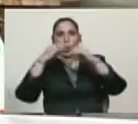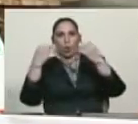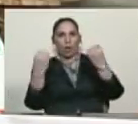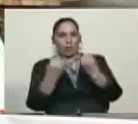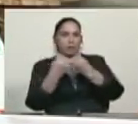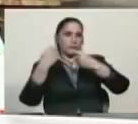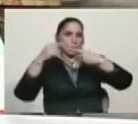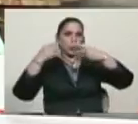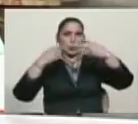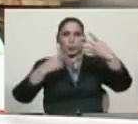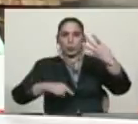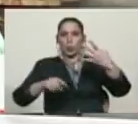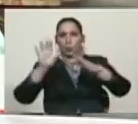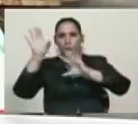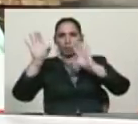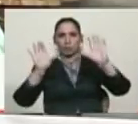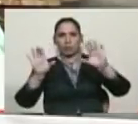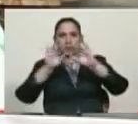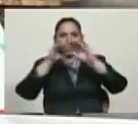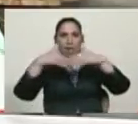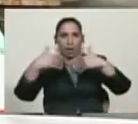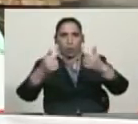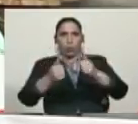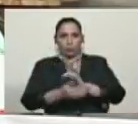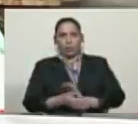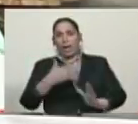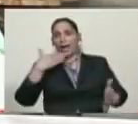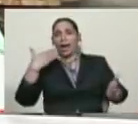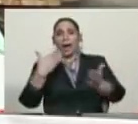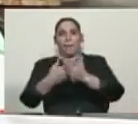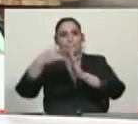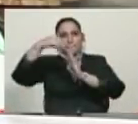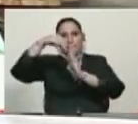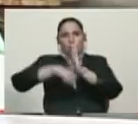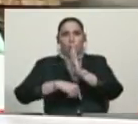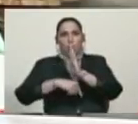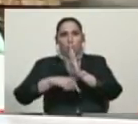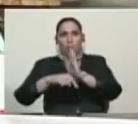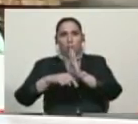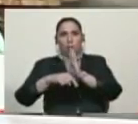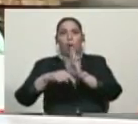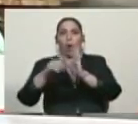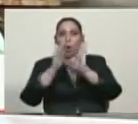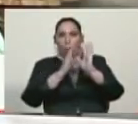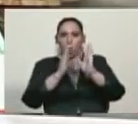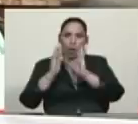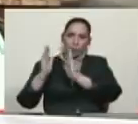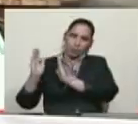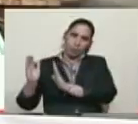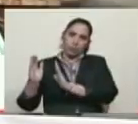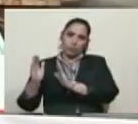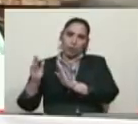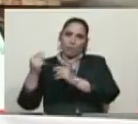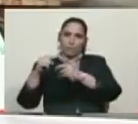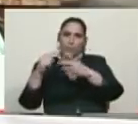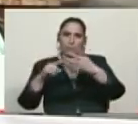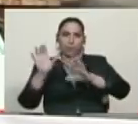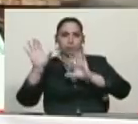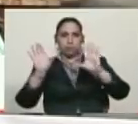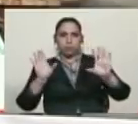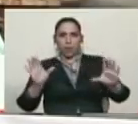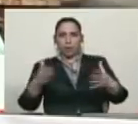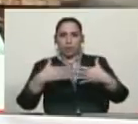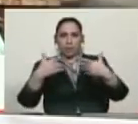de la salud así que tengo que agradecerle profundamente a la organización panamericana de la salud en manos de su